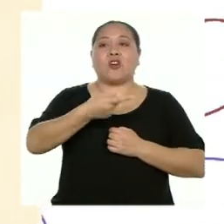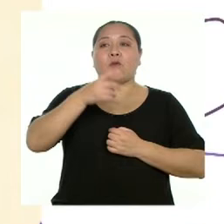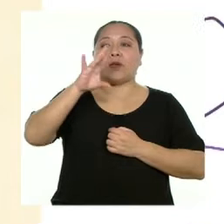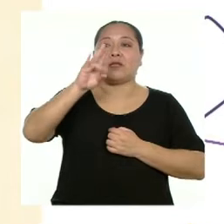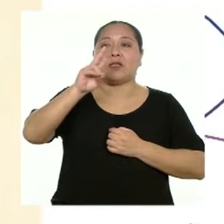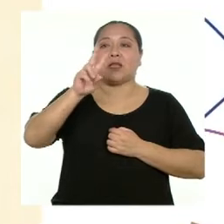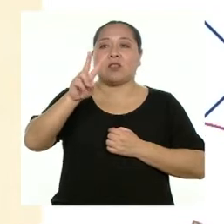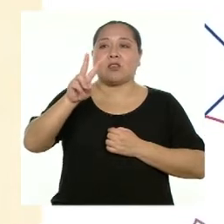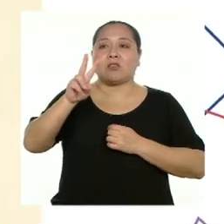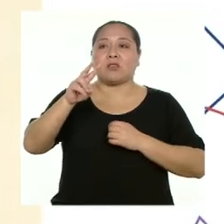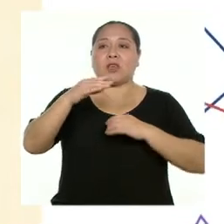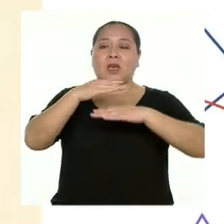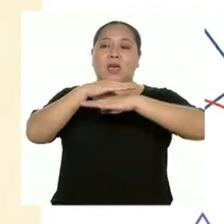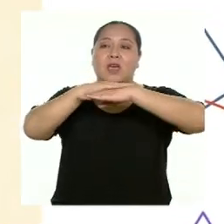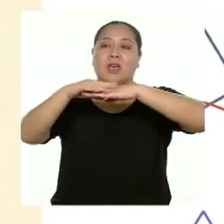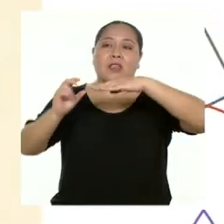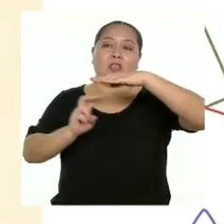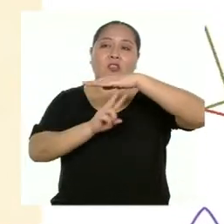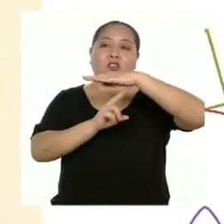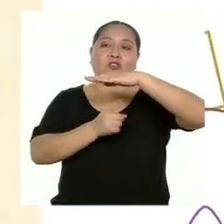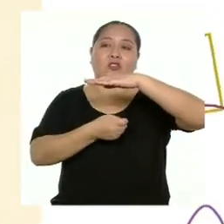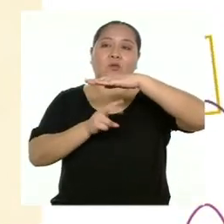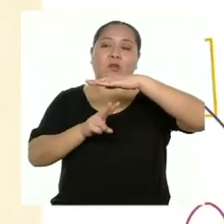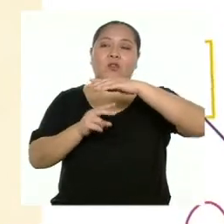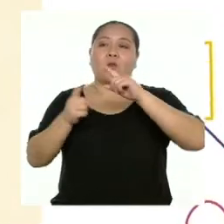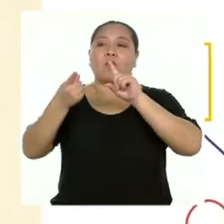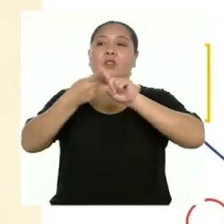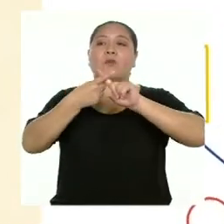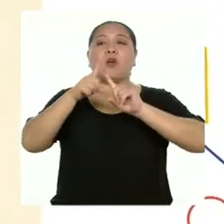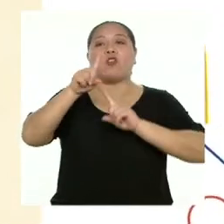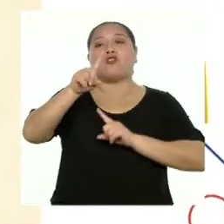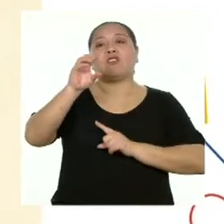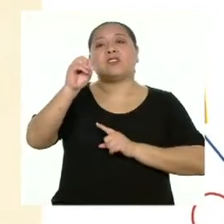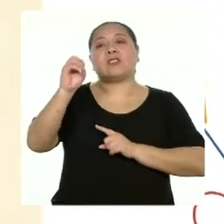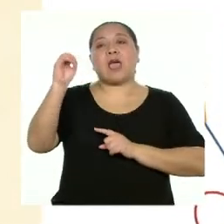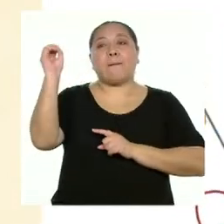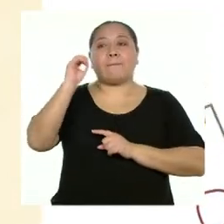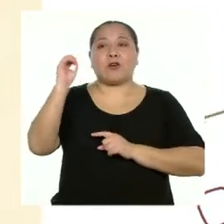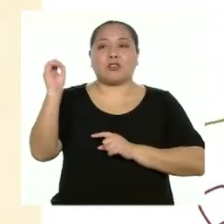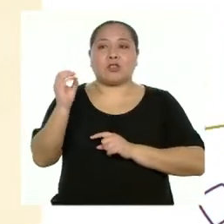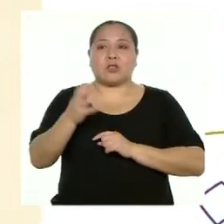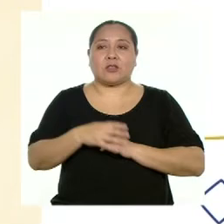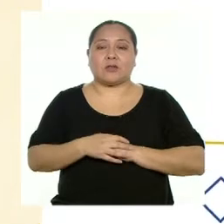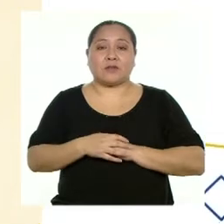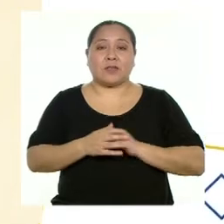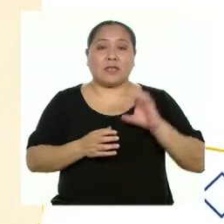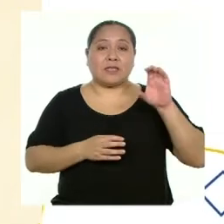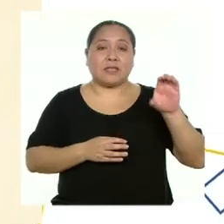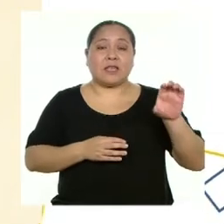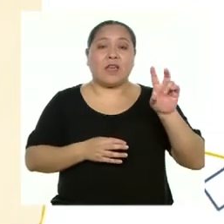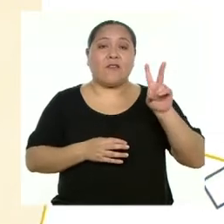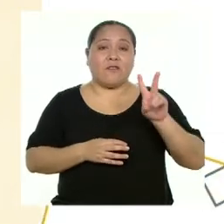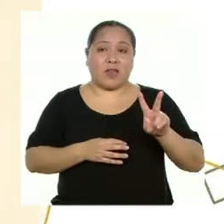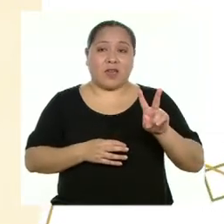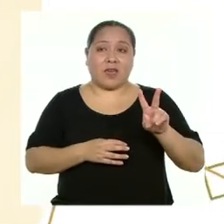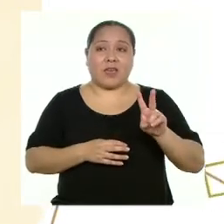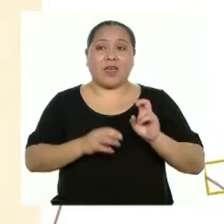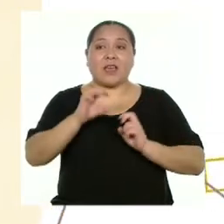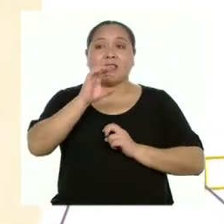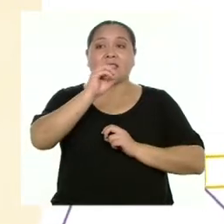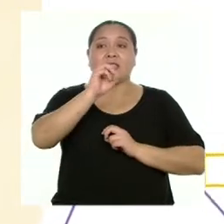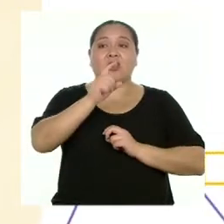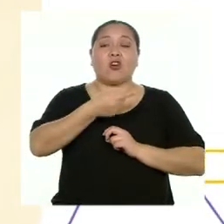media 2,2, multiplicado por 100%. Te sale que el coeficiente de variación es igual